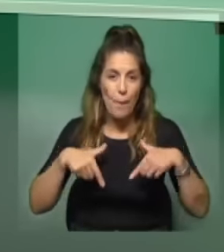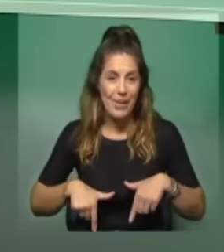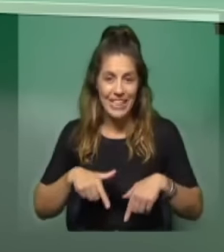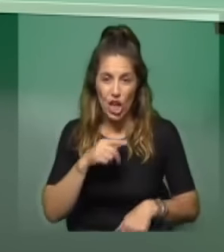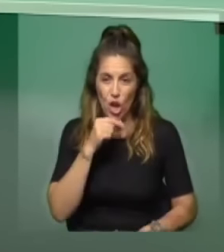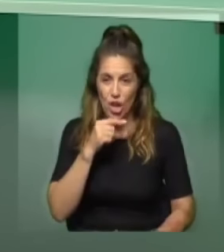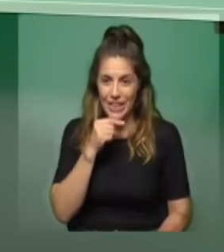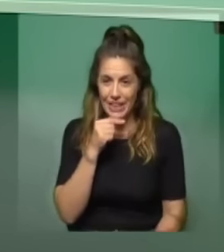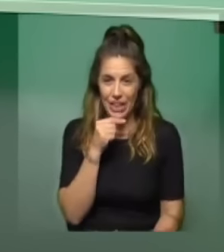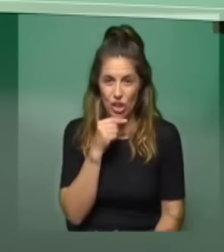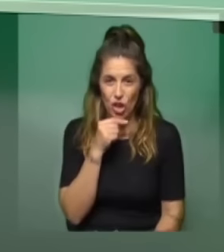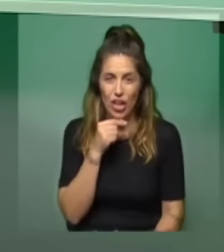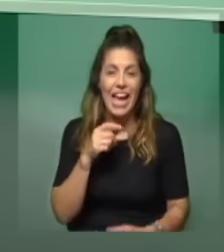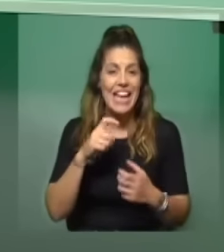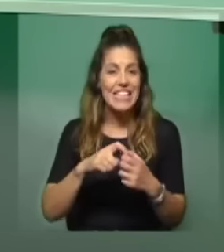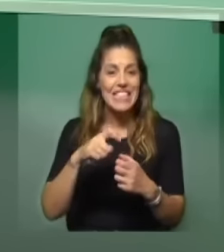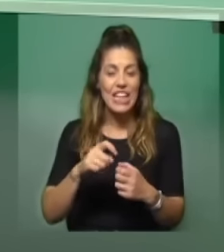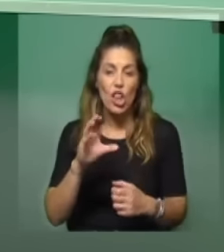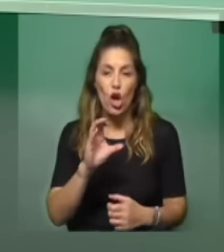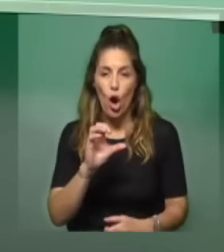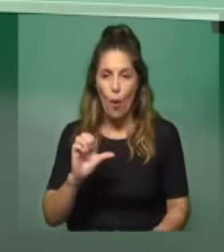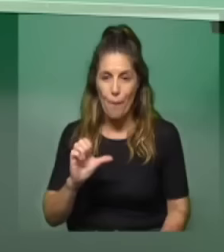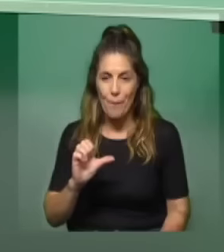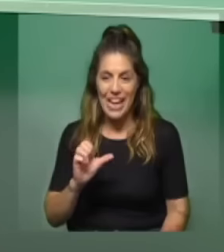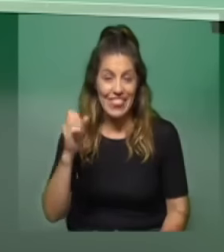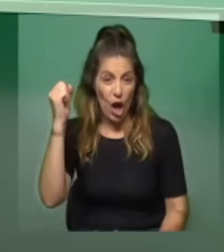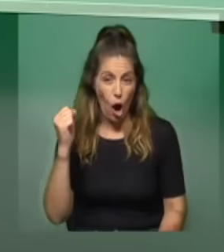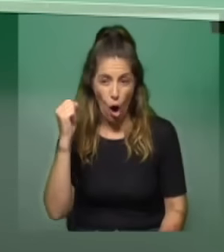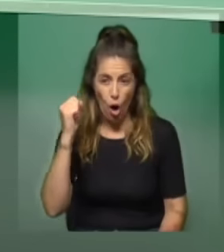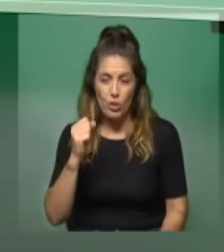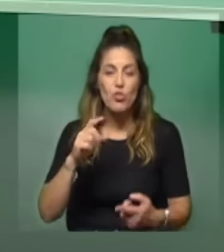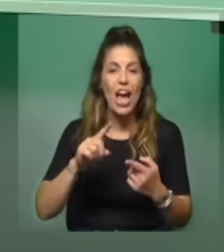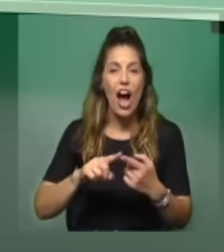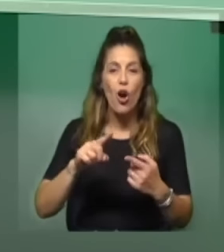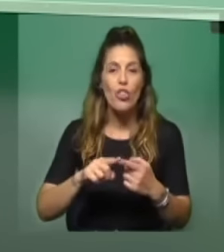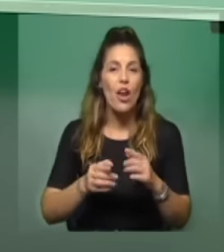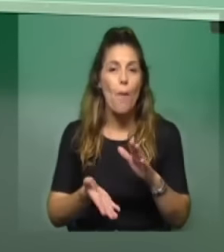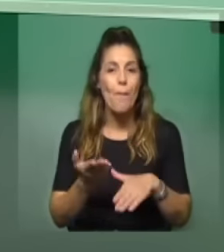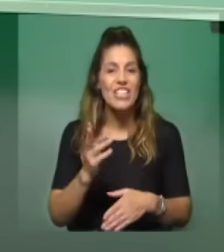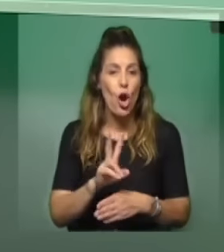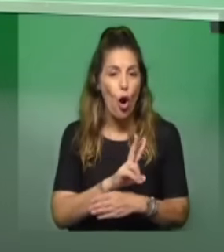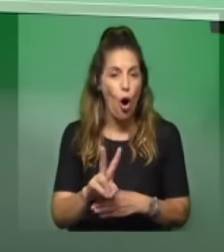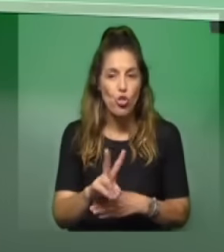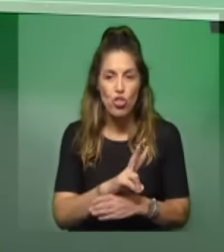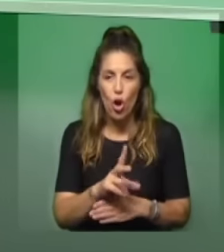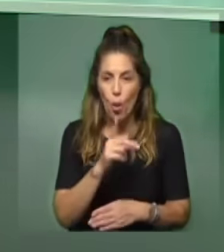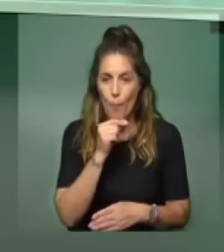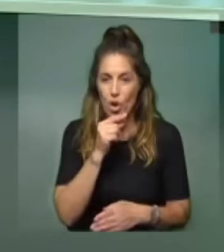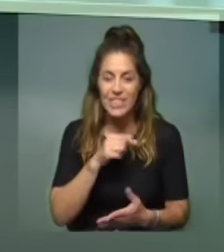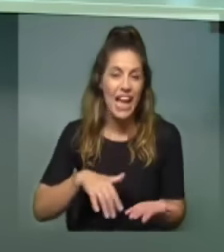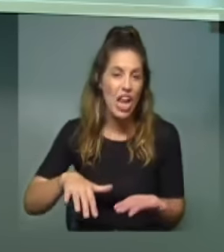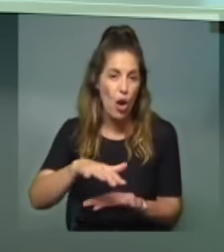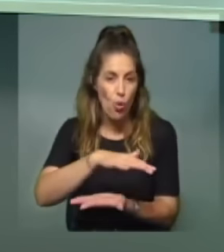interior Matías Terra y el sindicato de sociedad anónima acordaron incrementar el patrullaje en algunos barrios de la